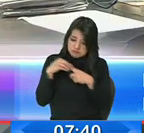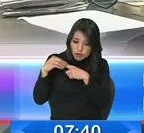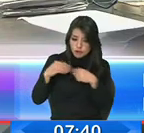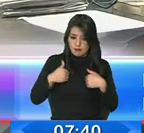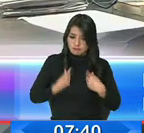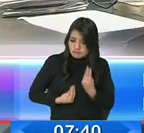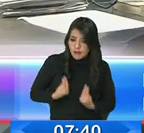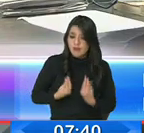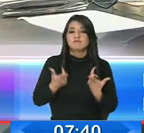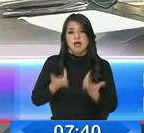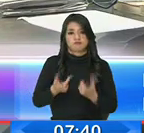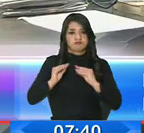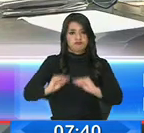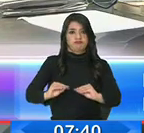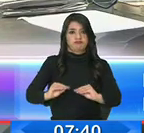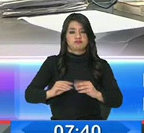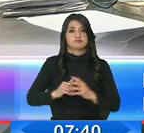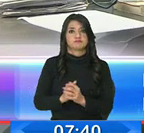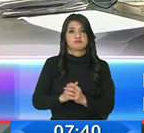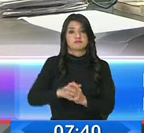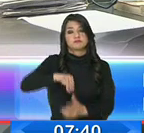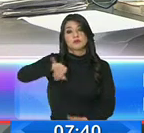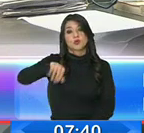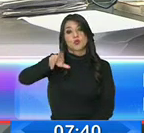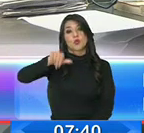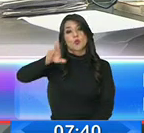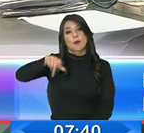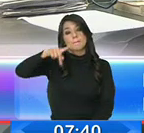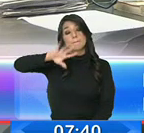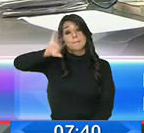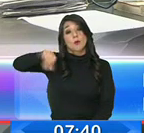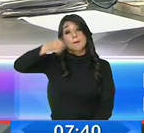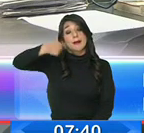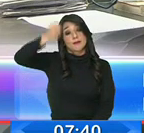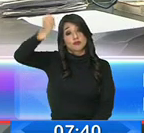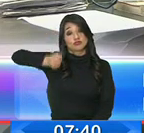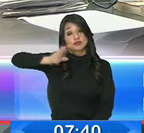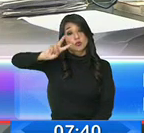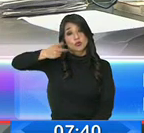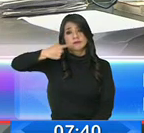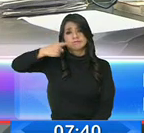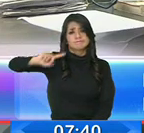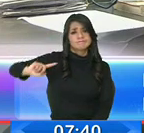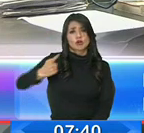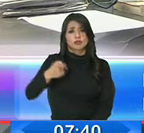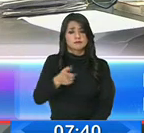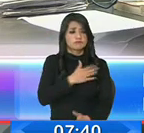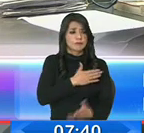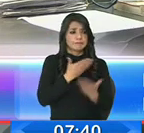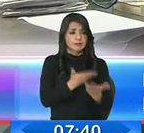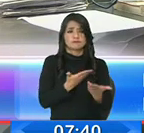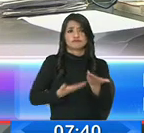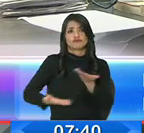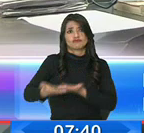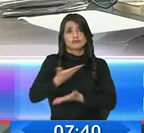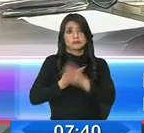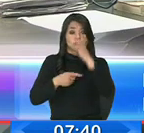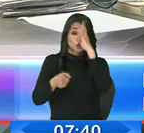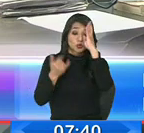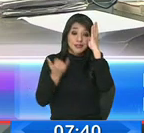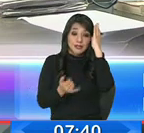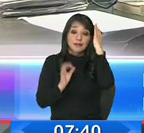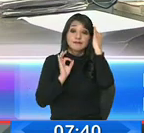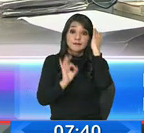yo diría, Juan Pablo II lo decía, apela siempre a la conciencia del otro cuando quieres que las